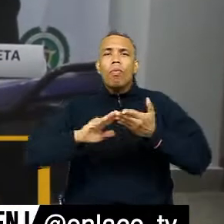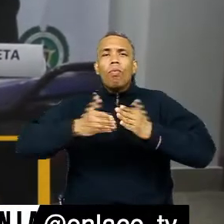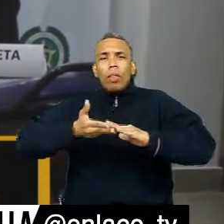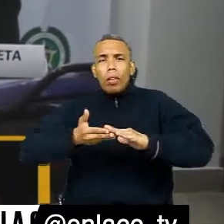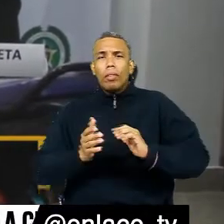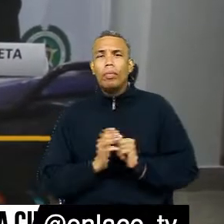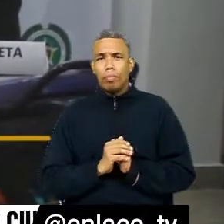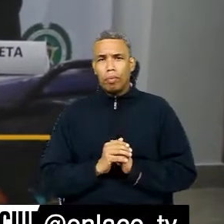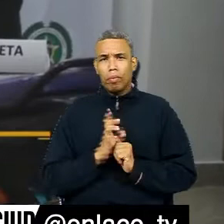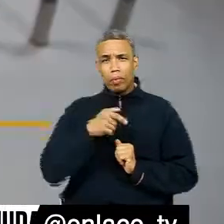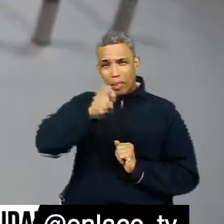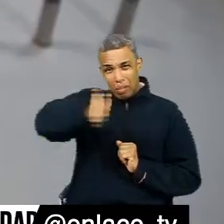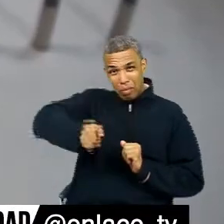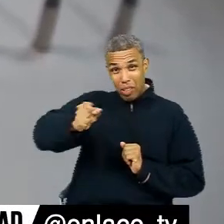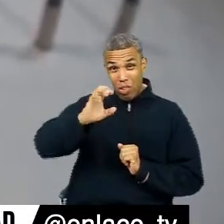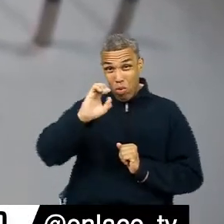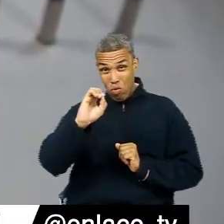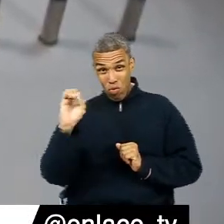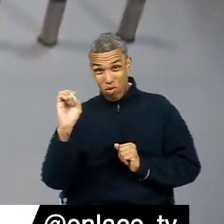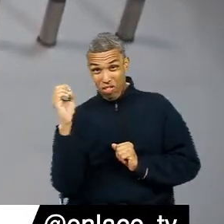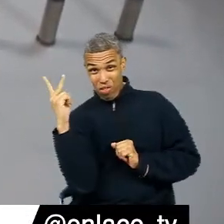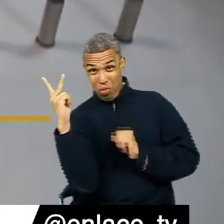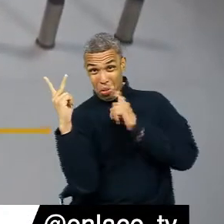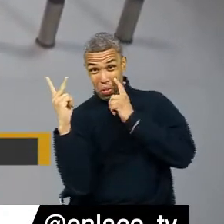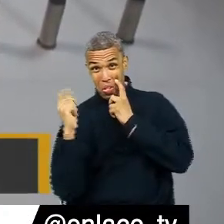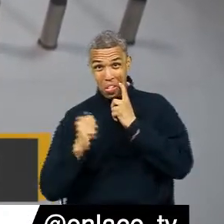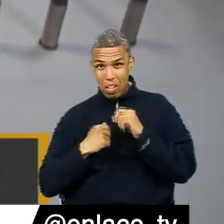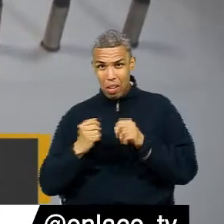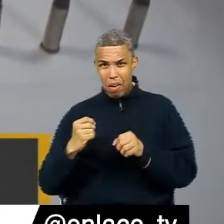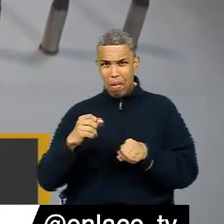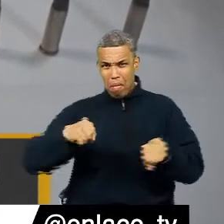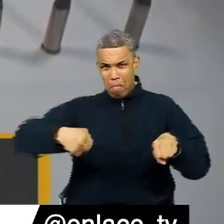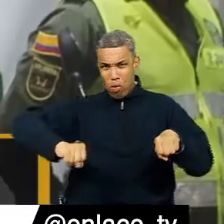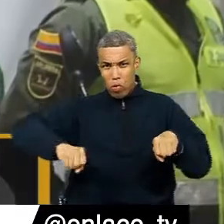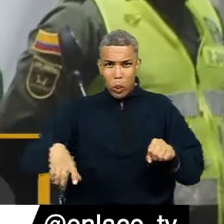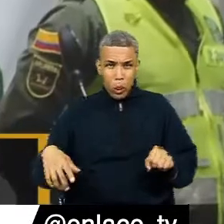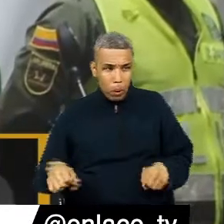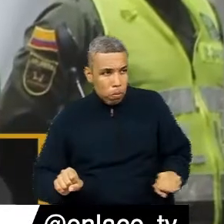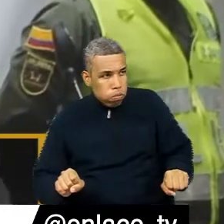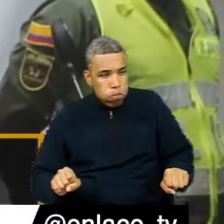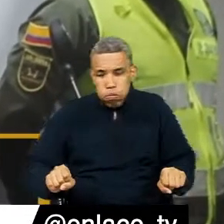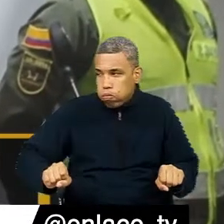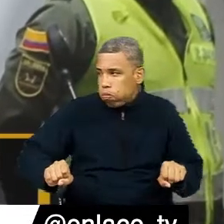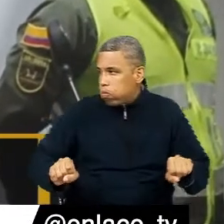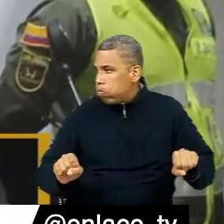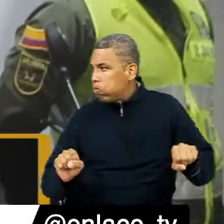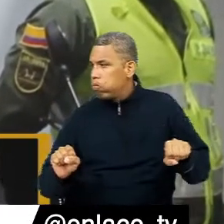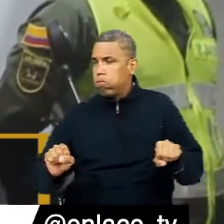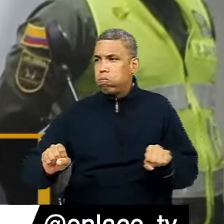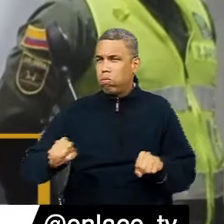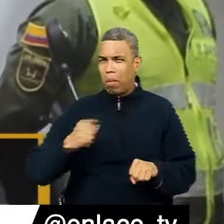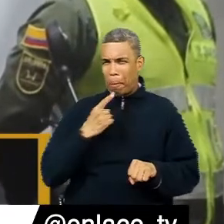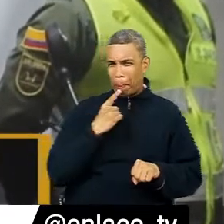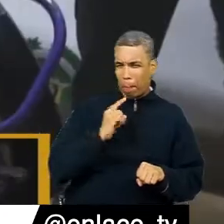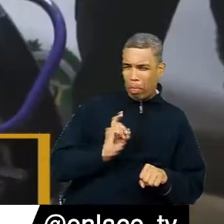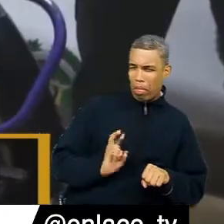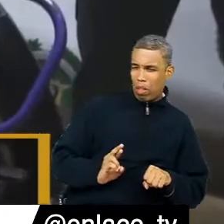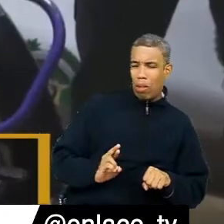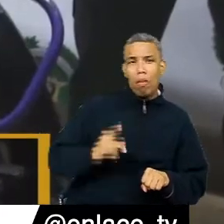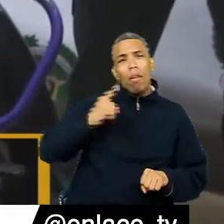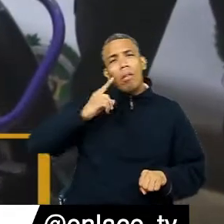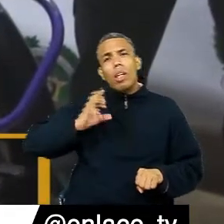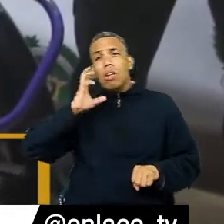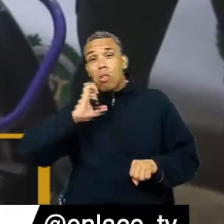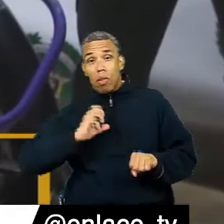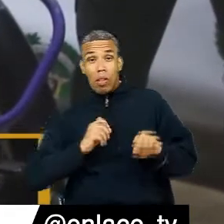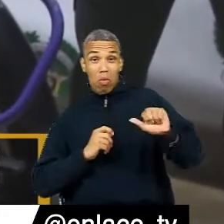hombres sospechosos que luego de rondar el sector movilizándose en una motocicleta, intimidaron a un ciudadano con un arma de fuego para hurtarle dinero en efectivo,